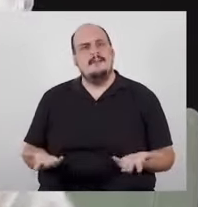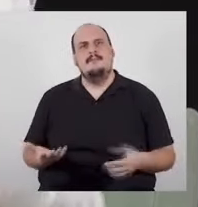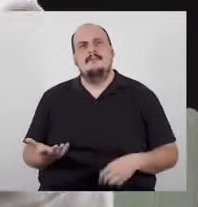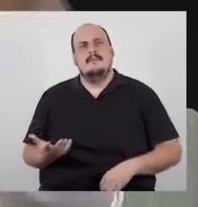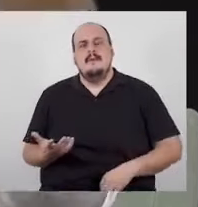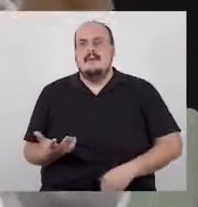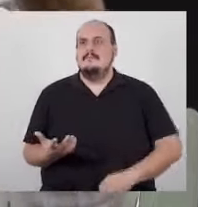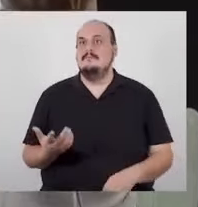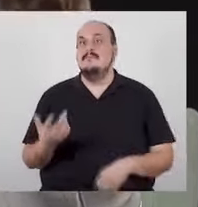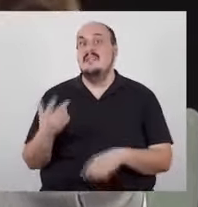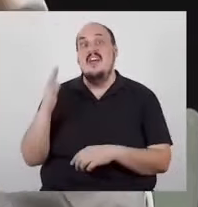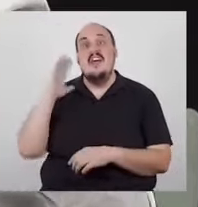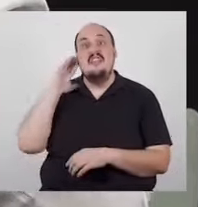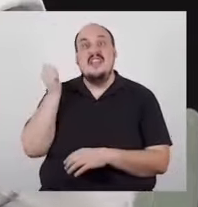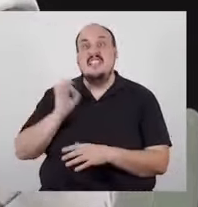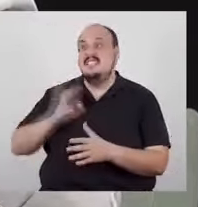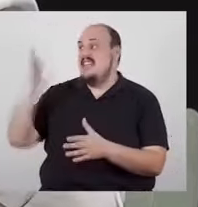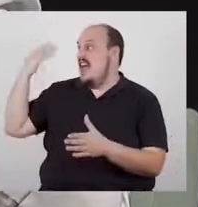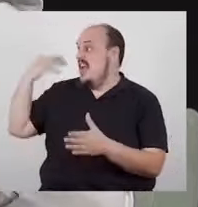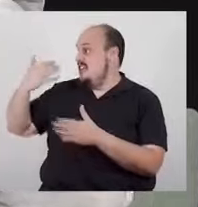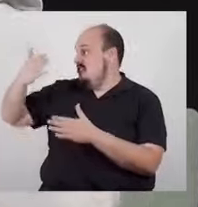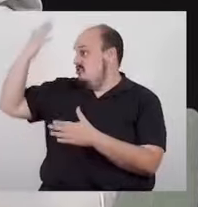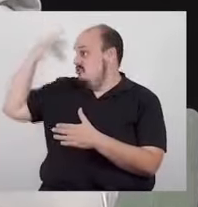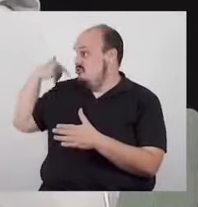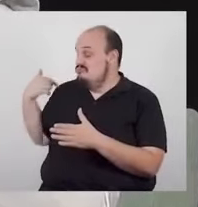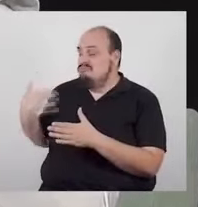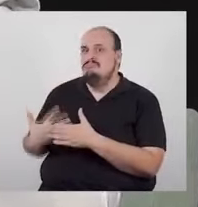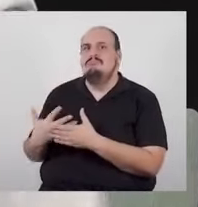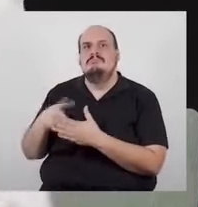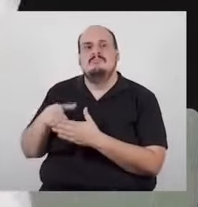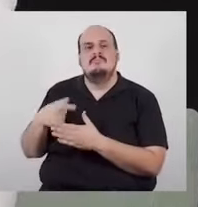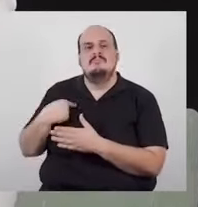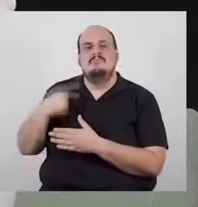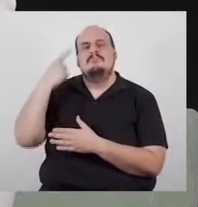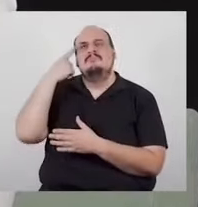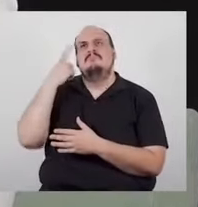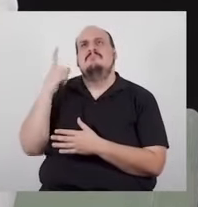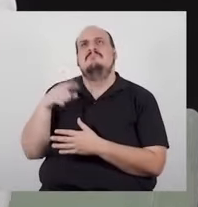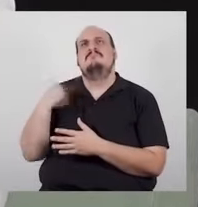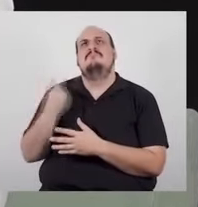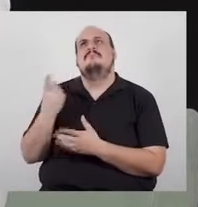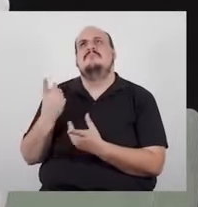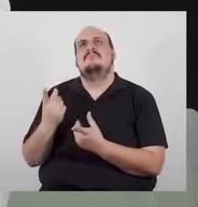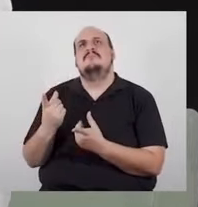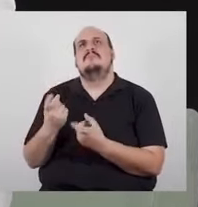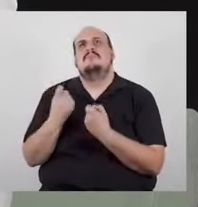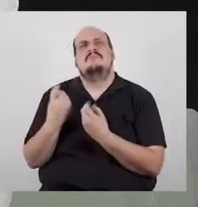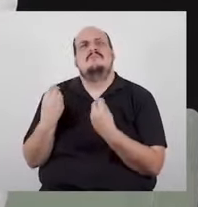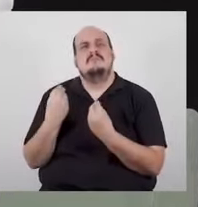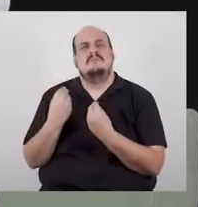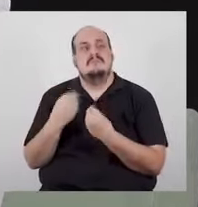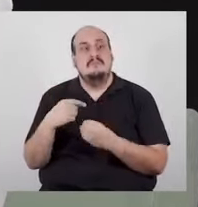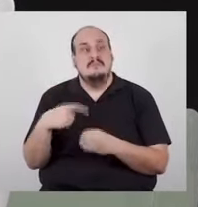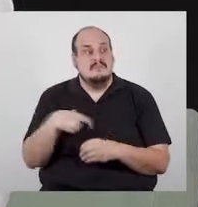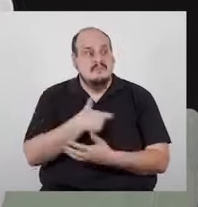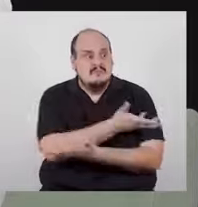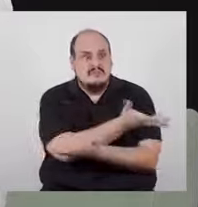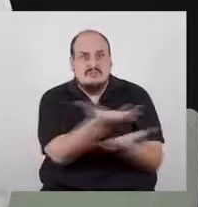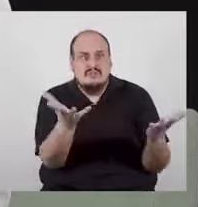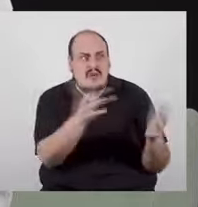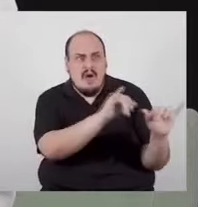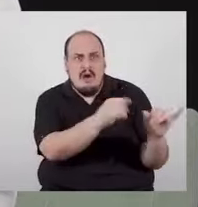esos 16 años que salimos, que creo que lo que necesitábamos, era advertir, a la ciudadanía en general,